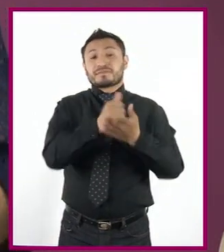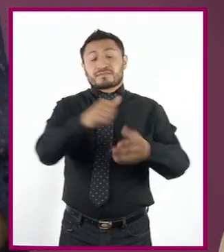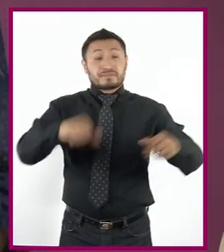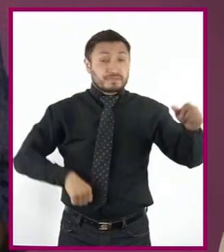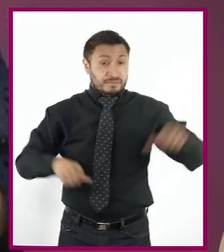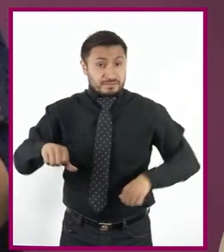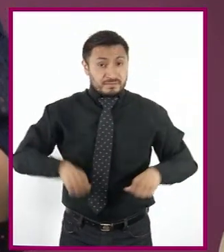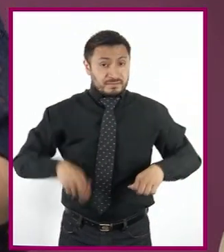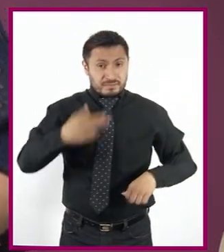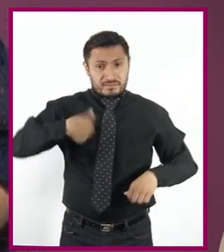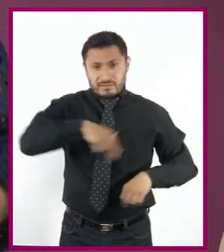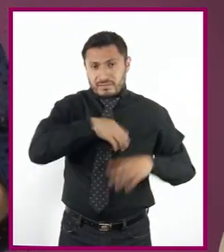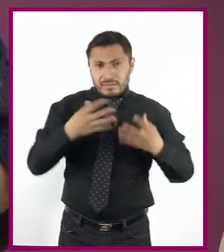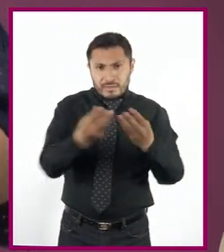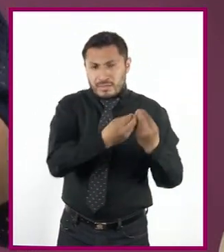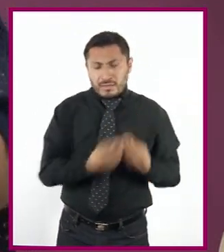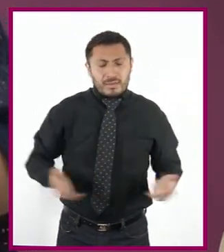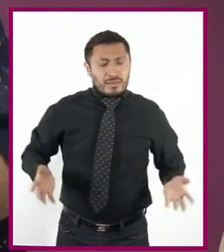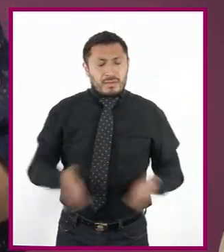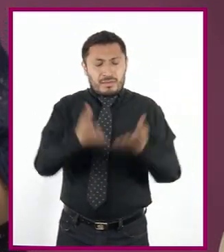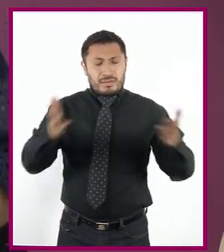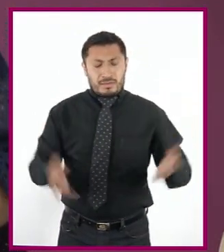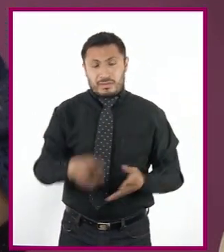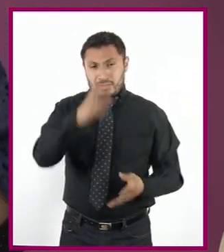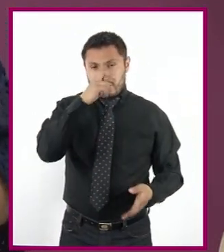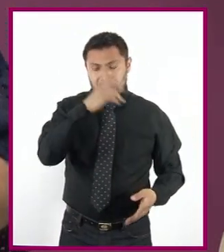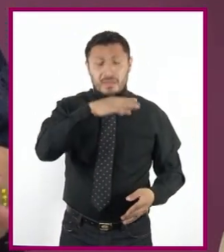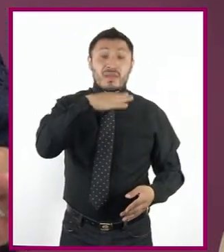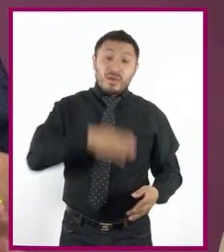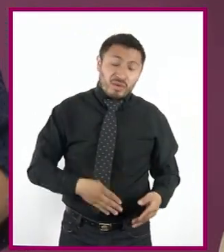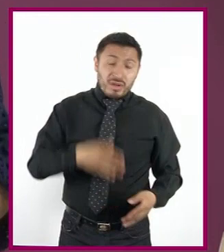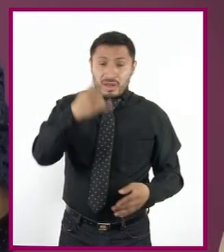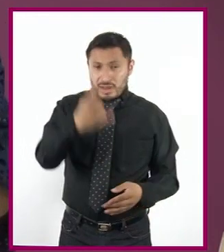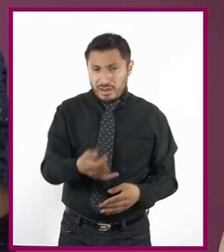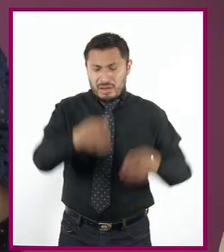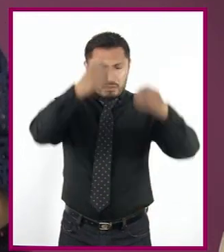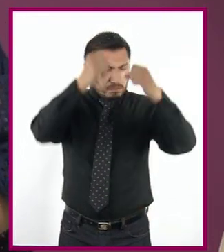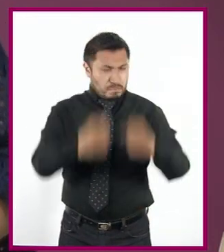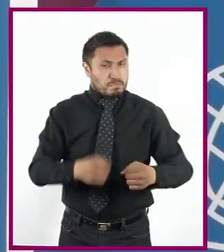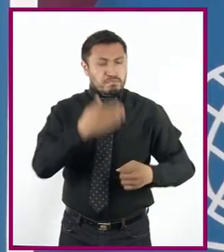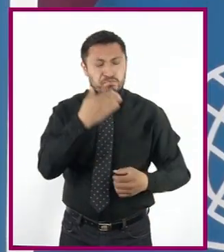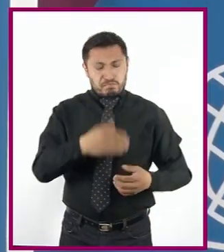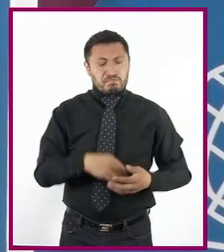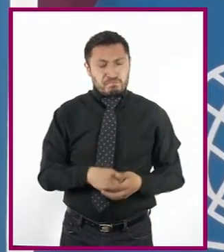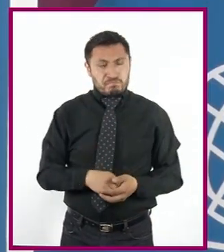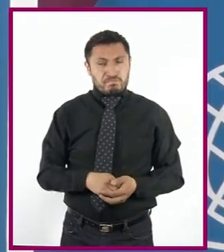a promover y exigir tanto la justicia como la seguridad.